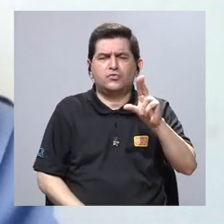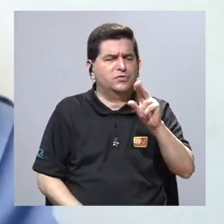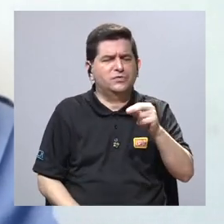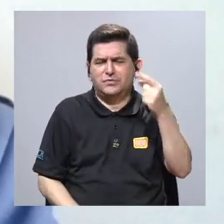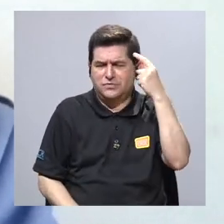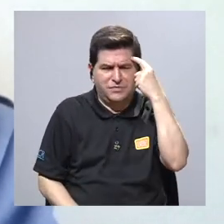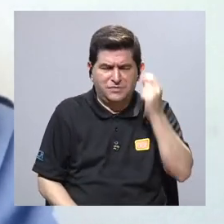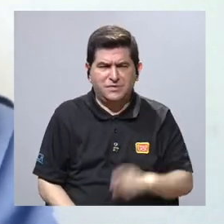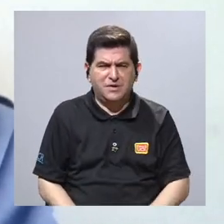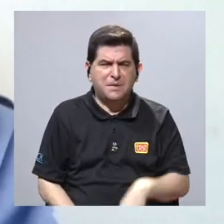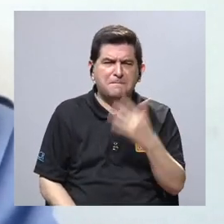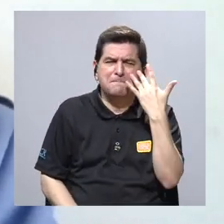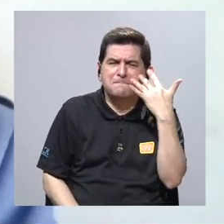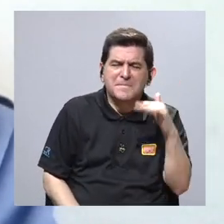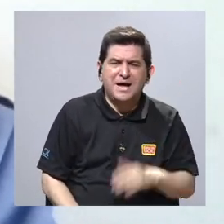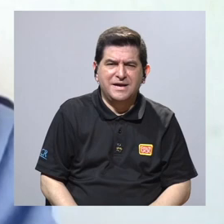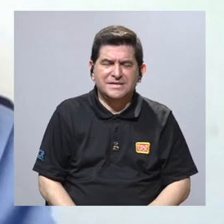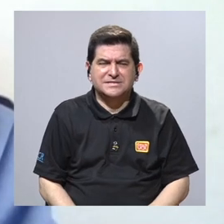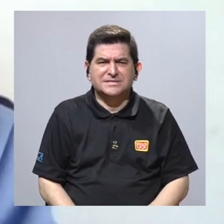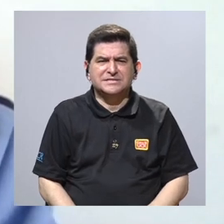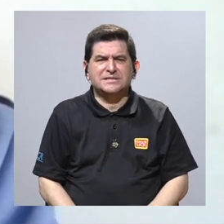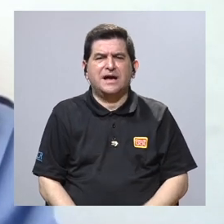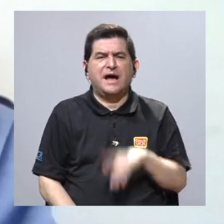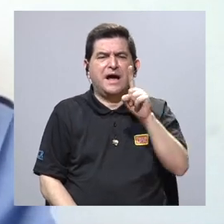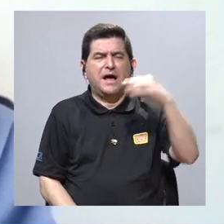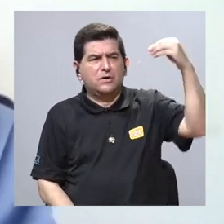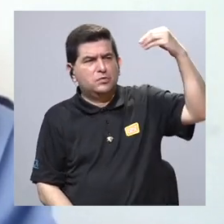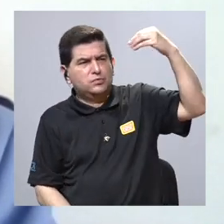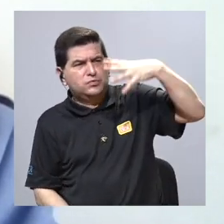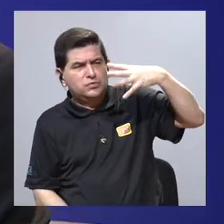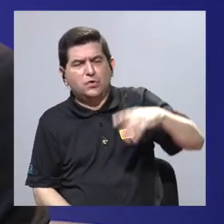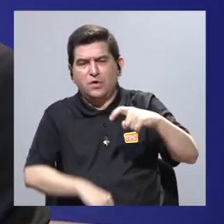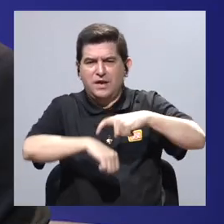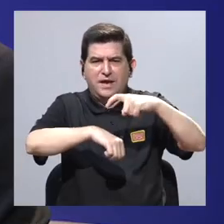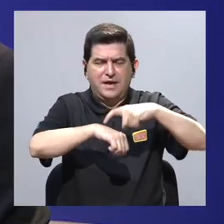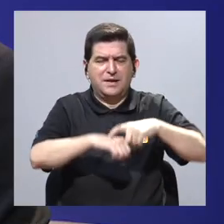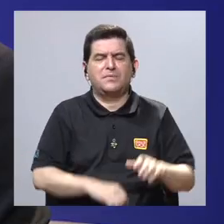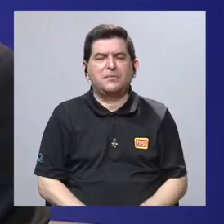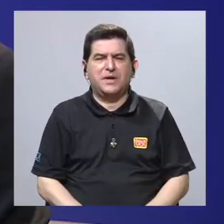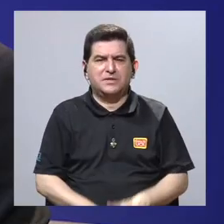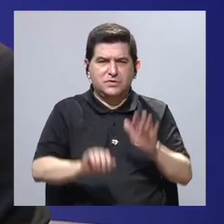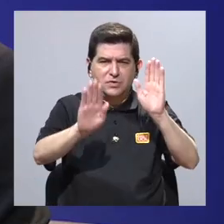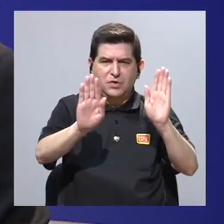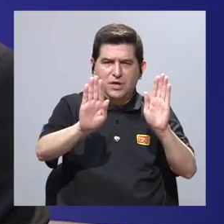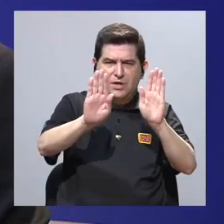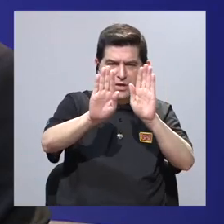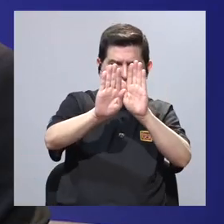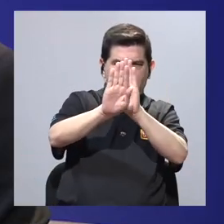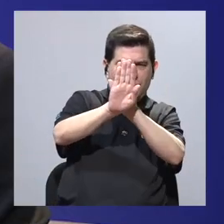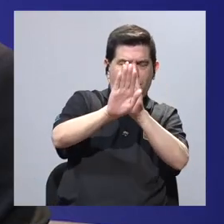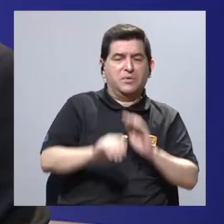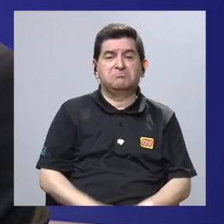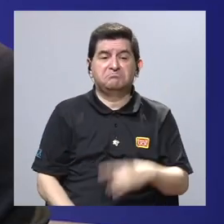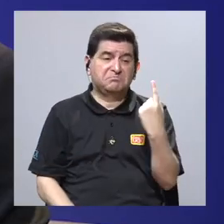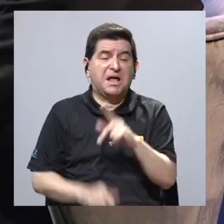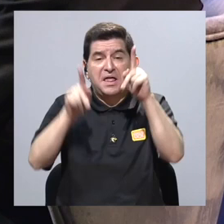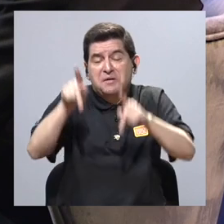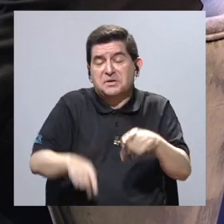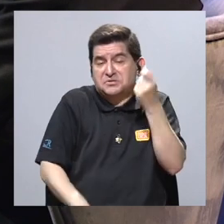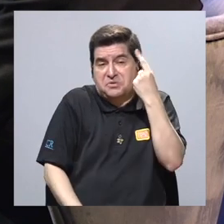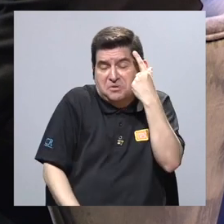que no, que el nombre salió porque semejaba a la corona del sol durante un eclipse. Ahí lo dejamos igual a la interpretación de cada